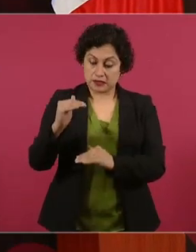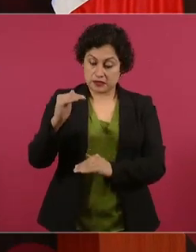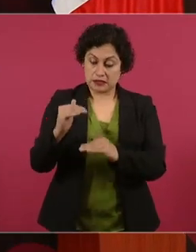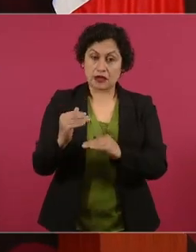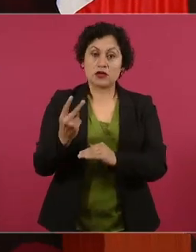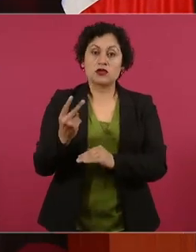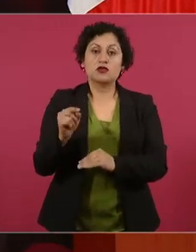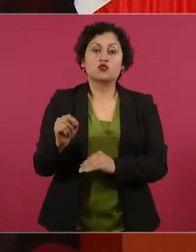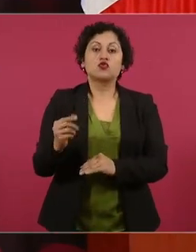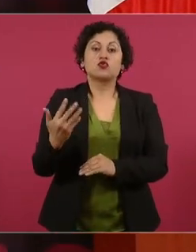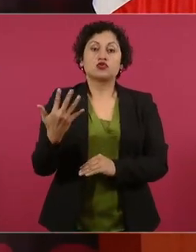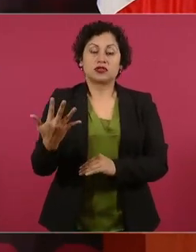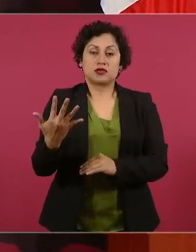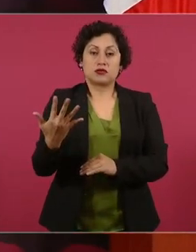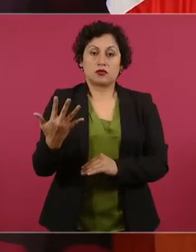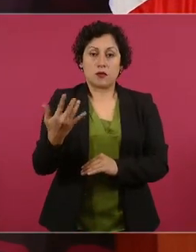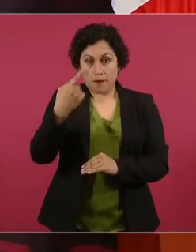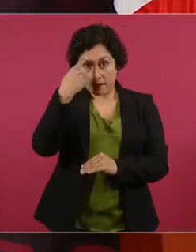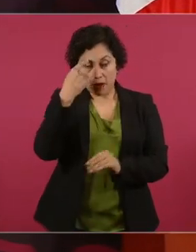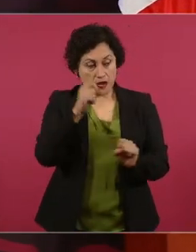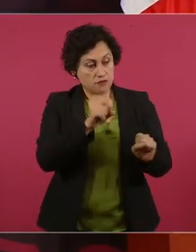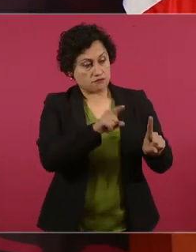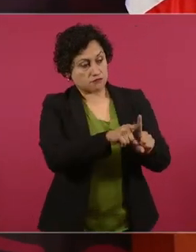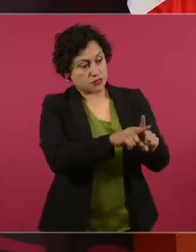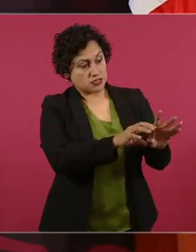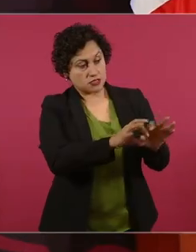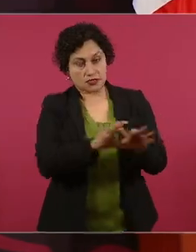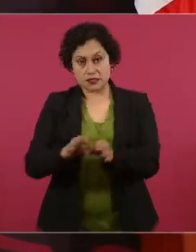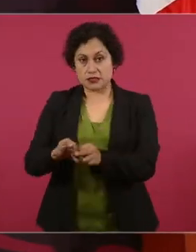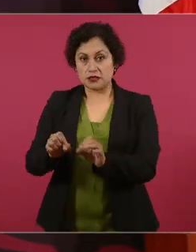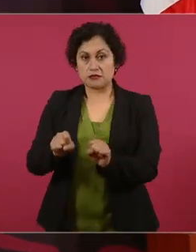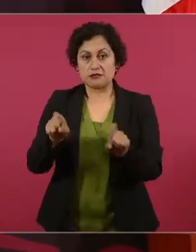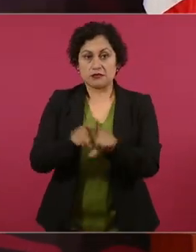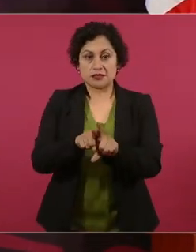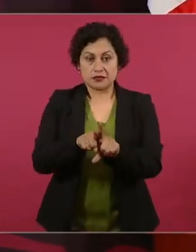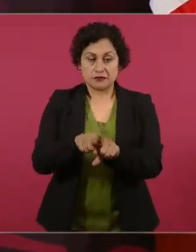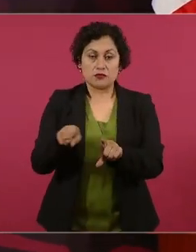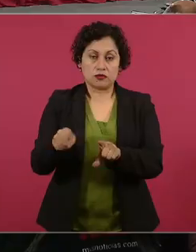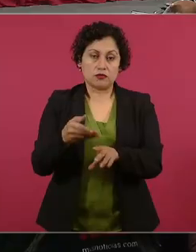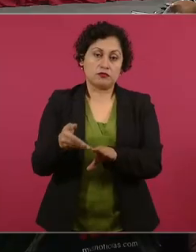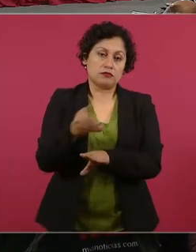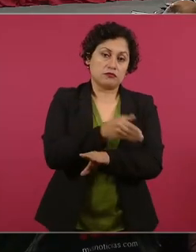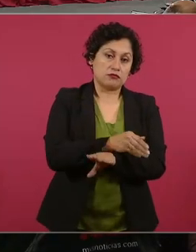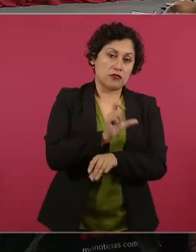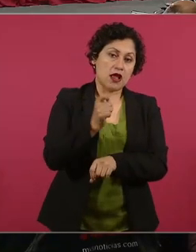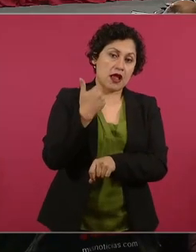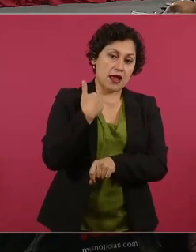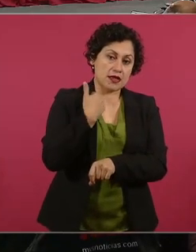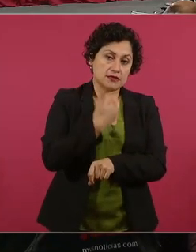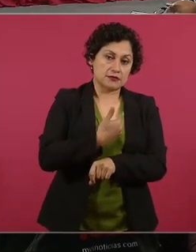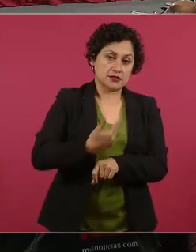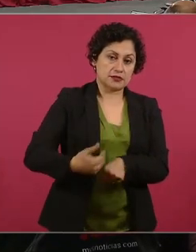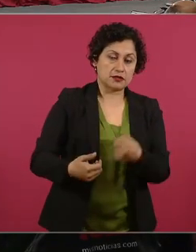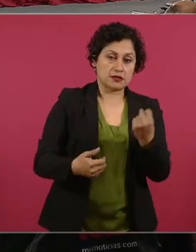tener el mismo incremento de deuda de Peña y de Calderón.